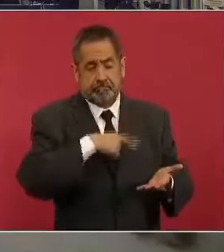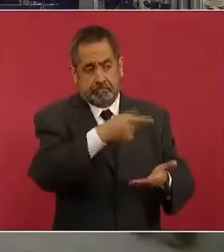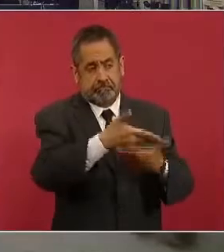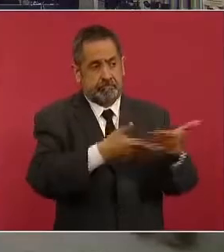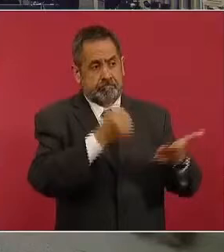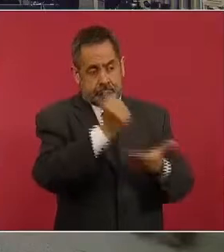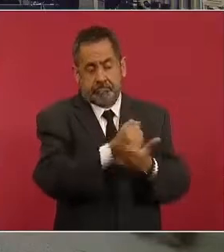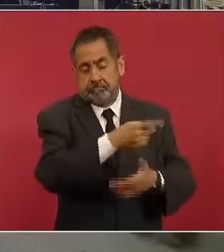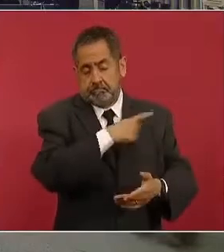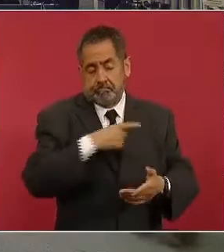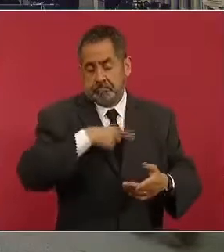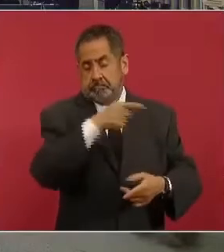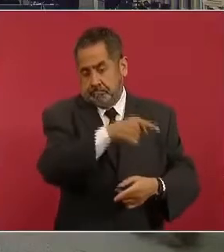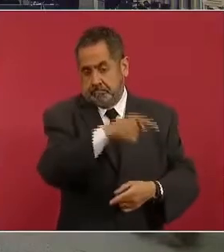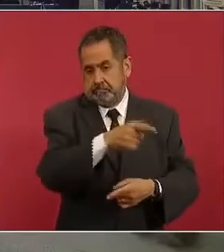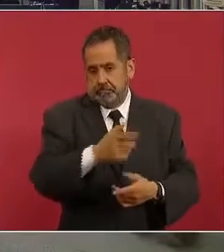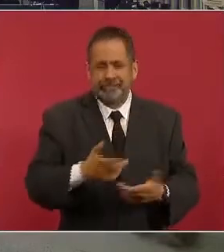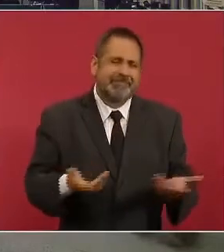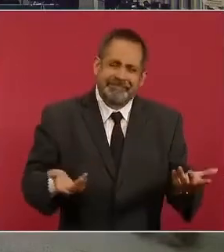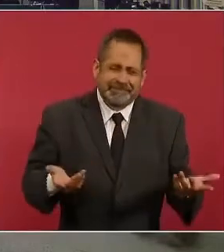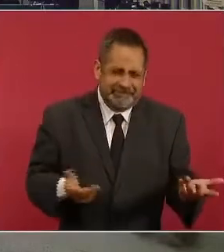en Estados Unidos.